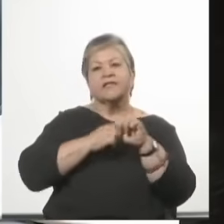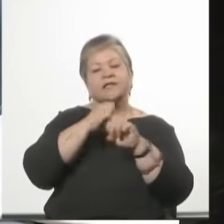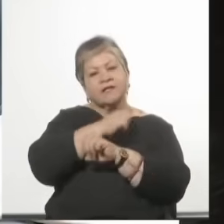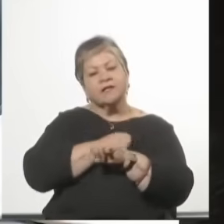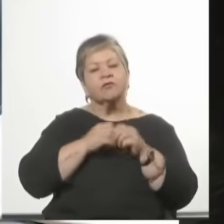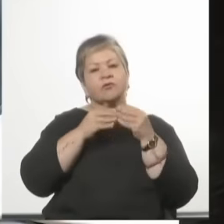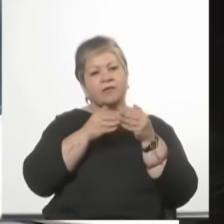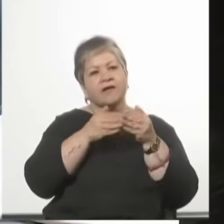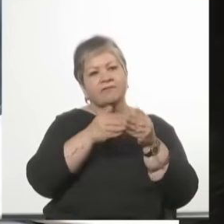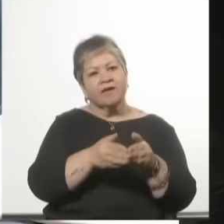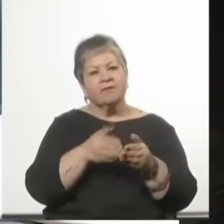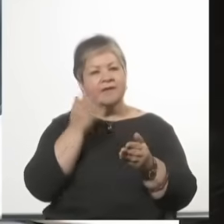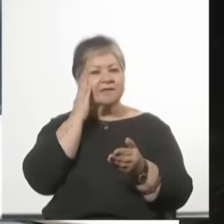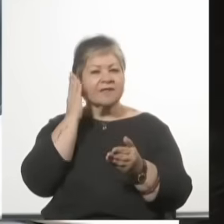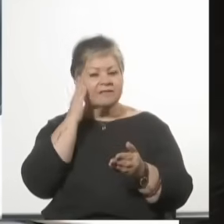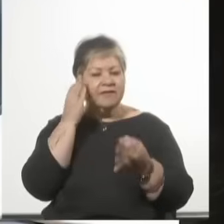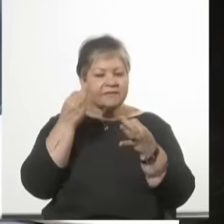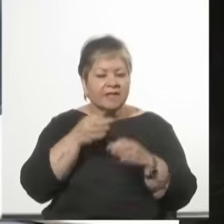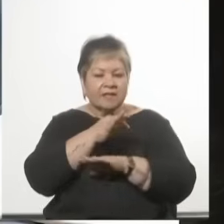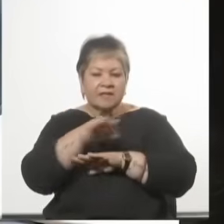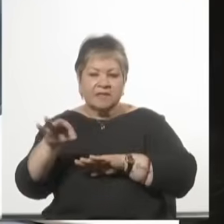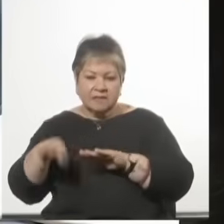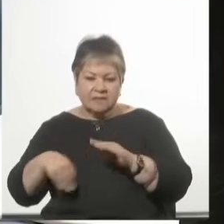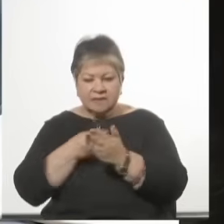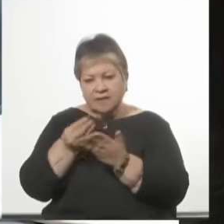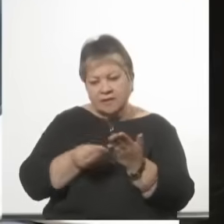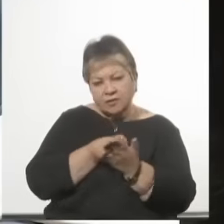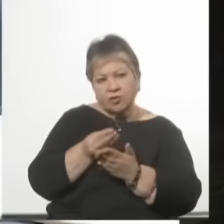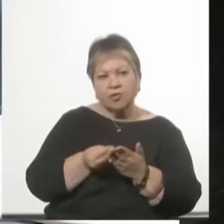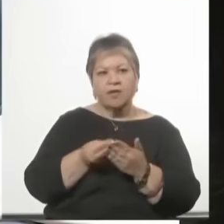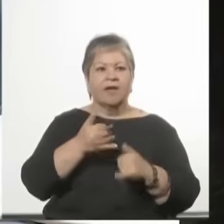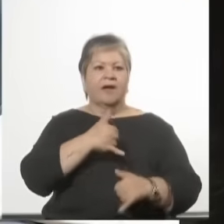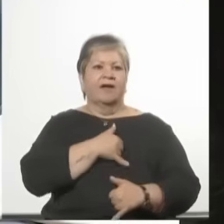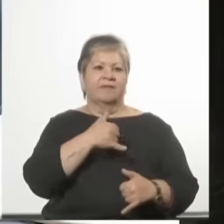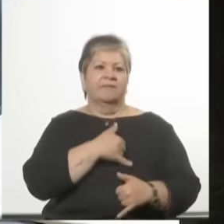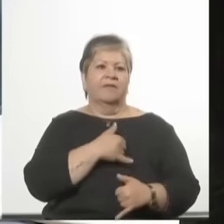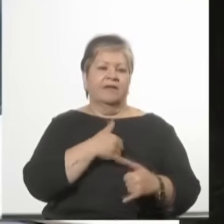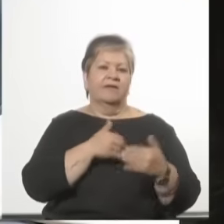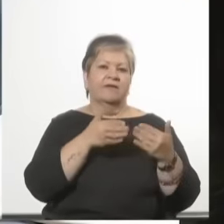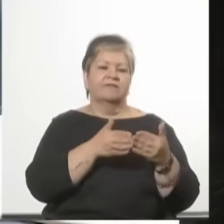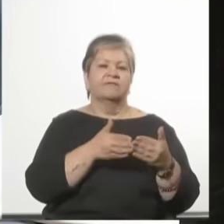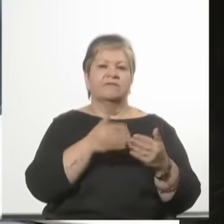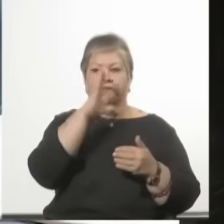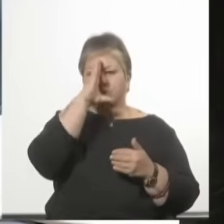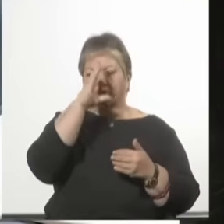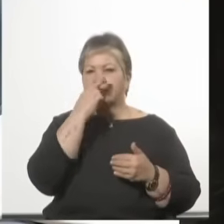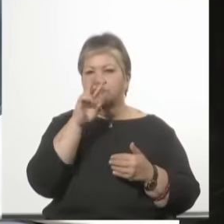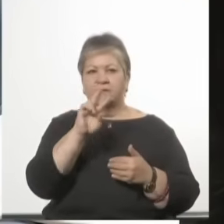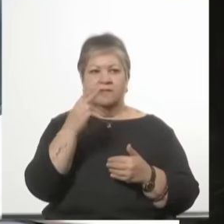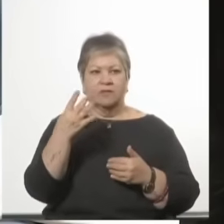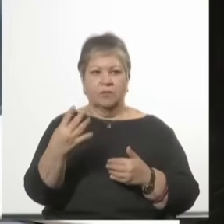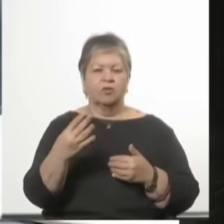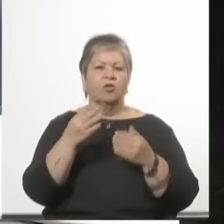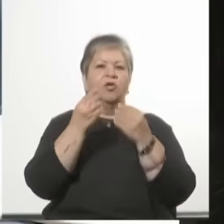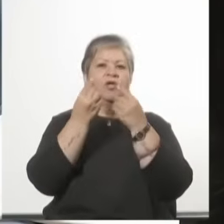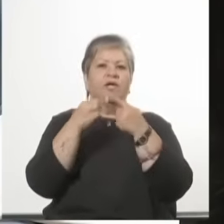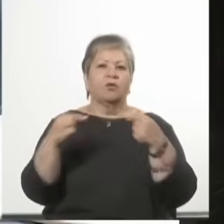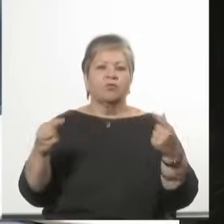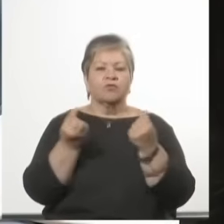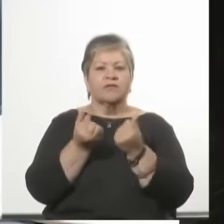aspectos constructivos y de diseño? La Armada lo solicitó en febrero de 2024. La Dirección de Recursos Financieros lo